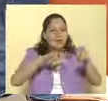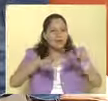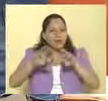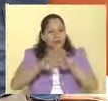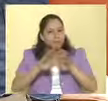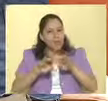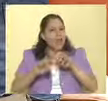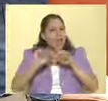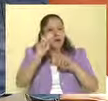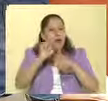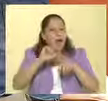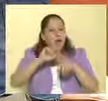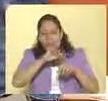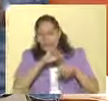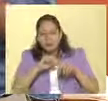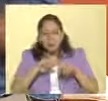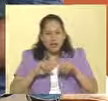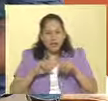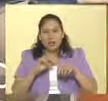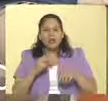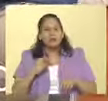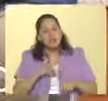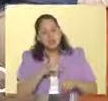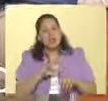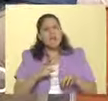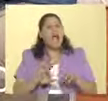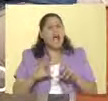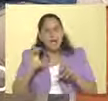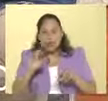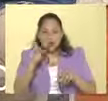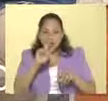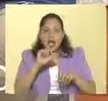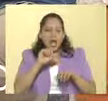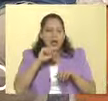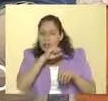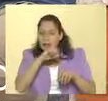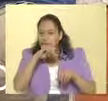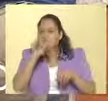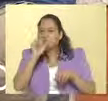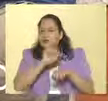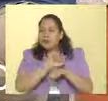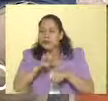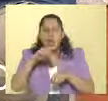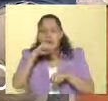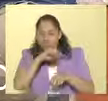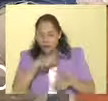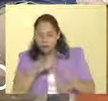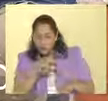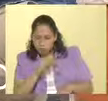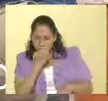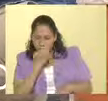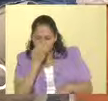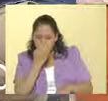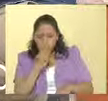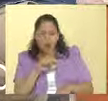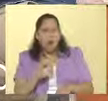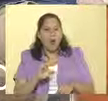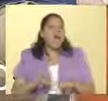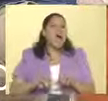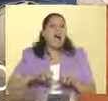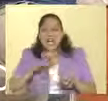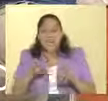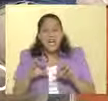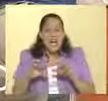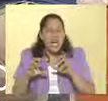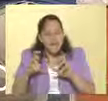como ciertos mordiscos, pero nosotros nos damos cuenta en ese momento cuándo es el juego y cuándo realmente ya está empezando a ver sobre todo lo agresión.